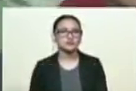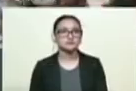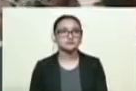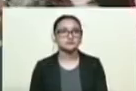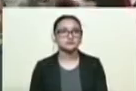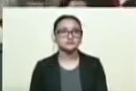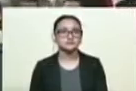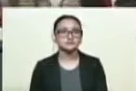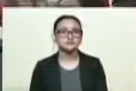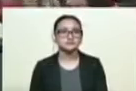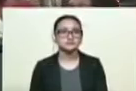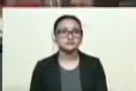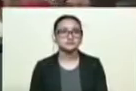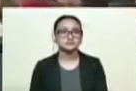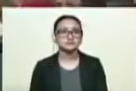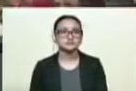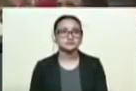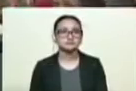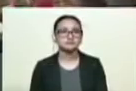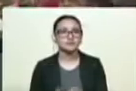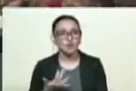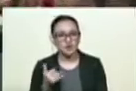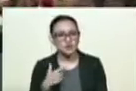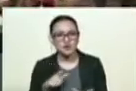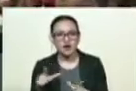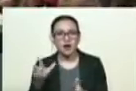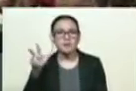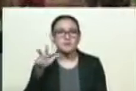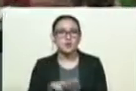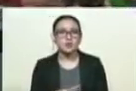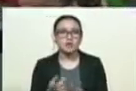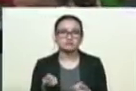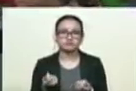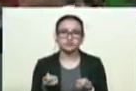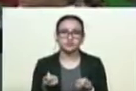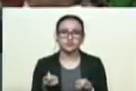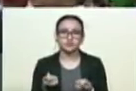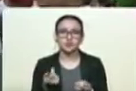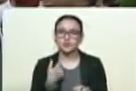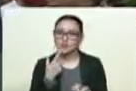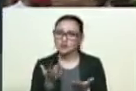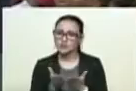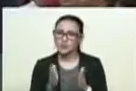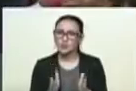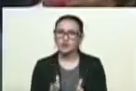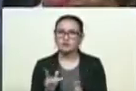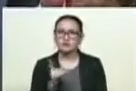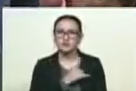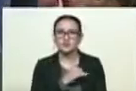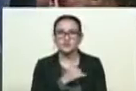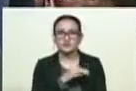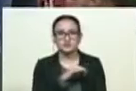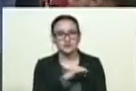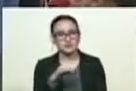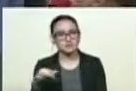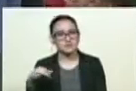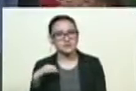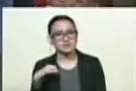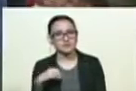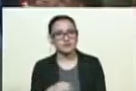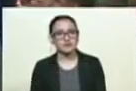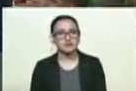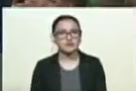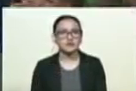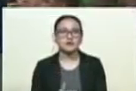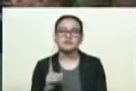fíjense ustedes, yo tengo aprobado ya los recursos, así le digo a los estudiantes de las universidades privadas, y